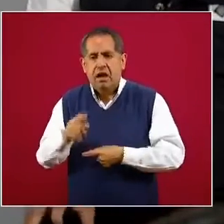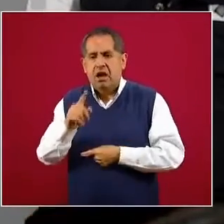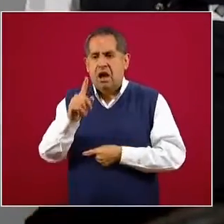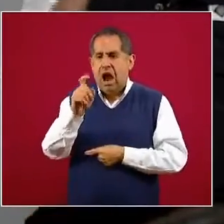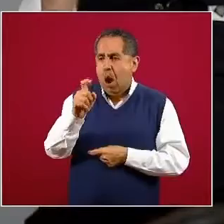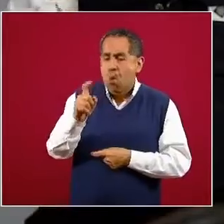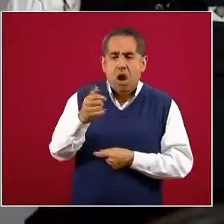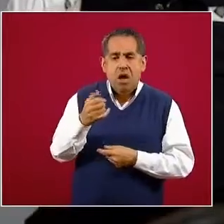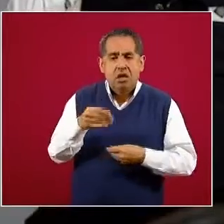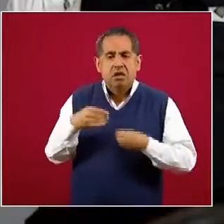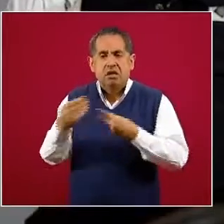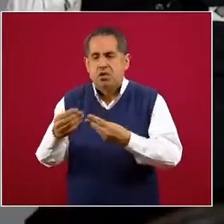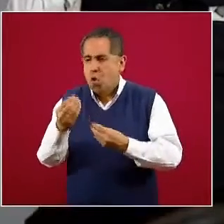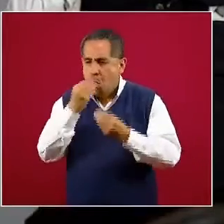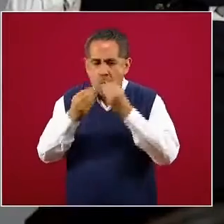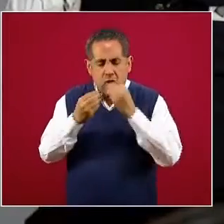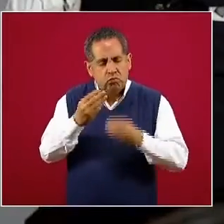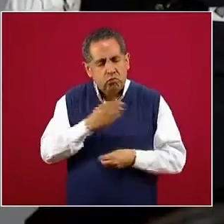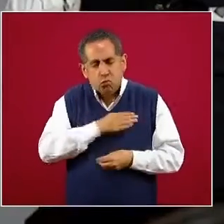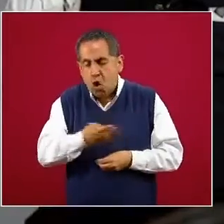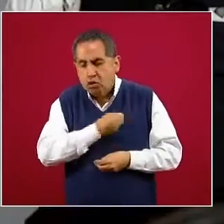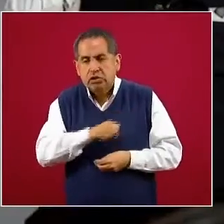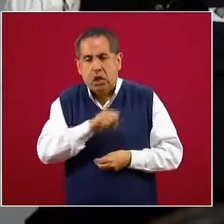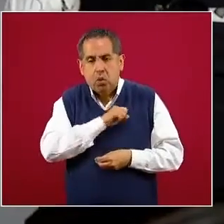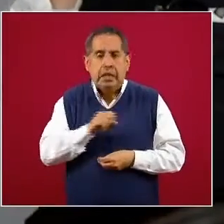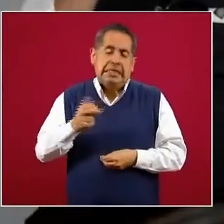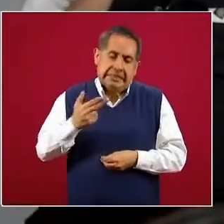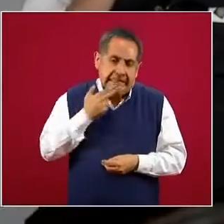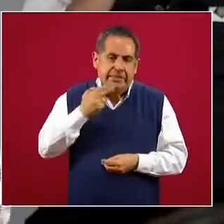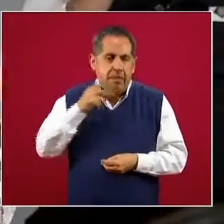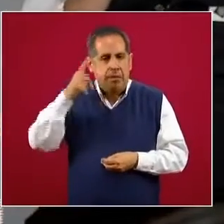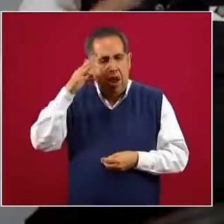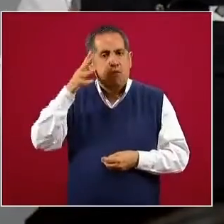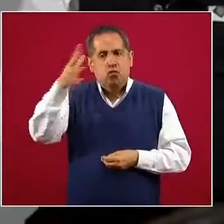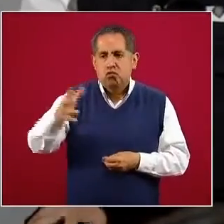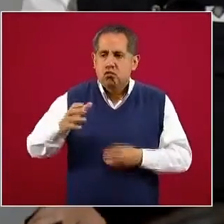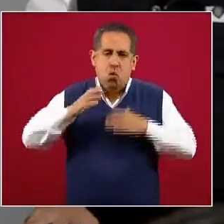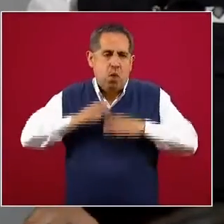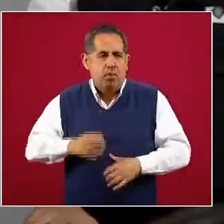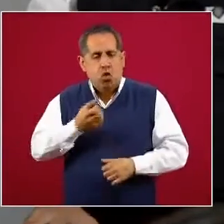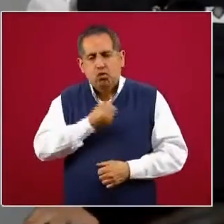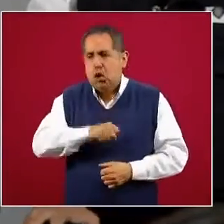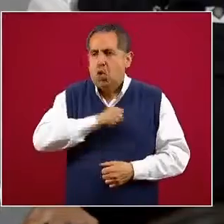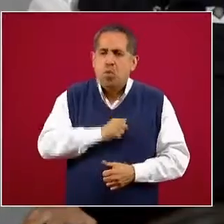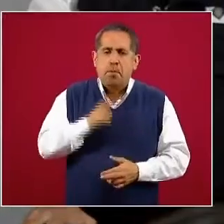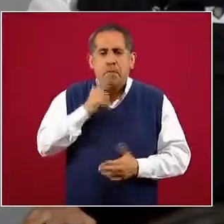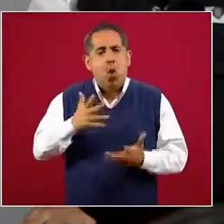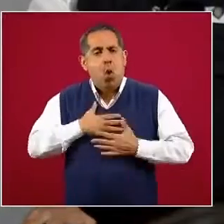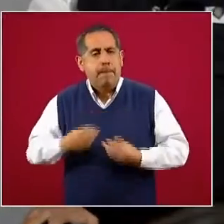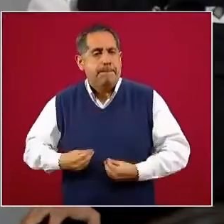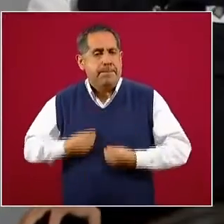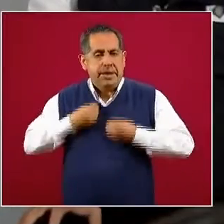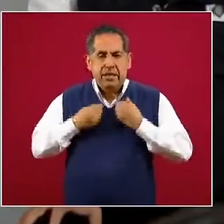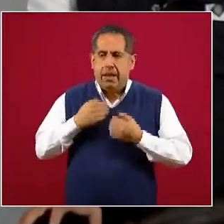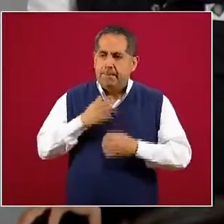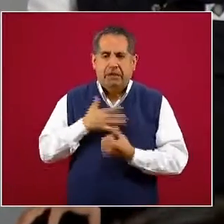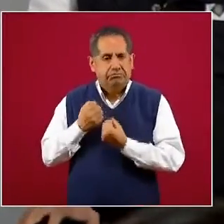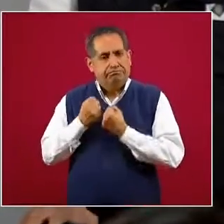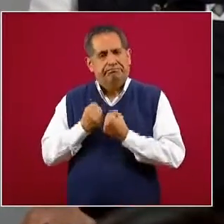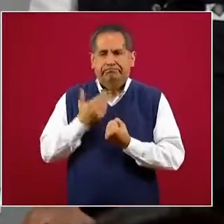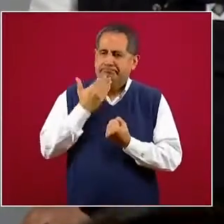cuestión que es importante señalar, hay momentos en donde el tema de la reconversión, la parte